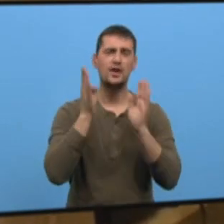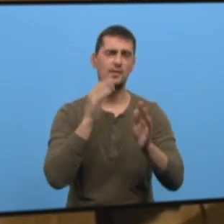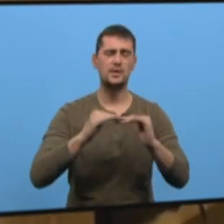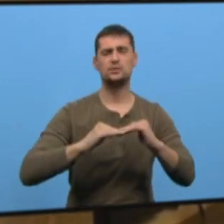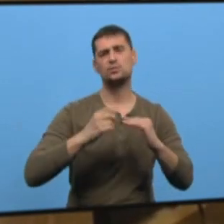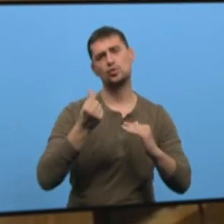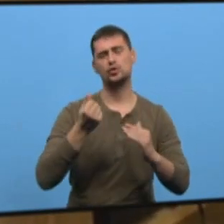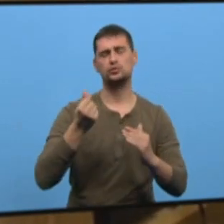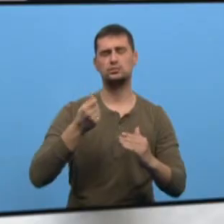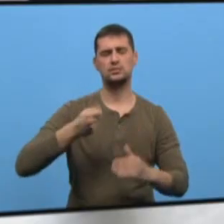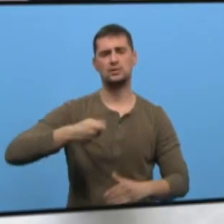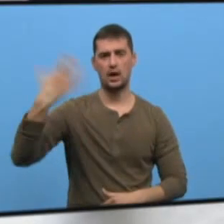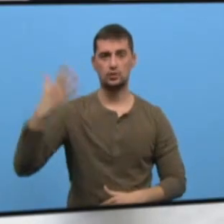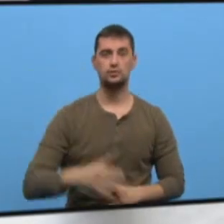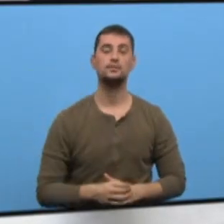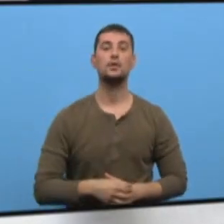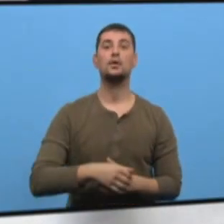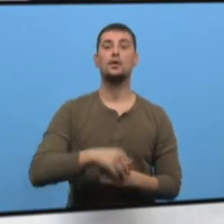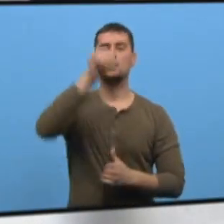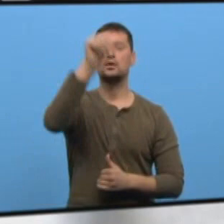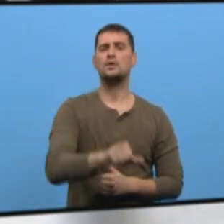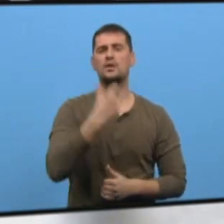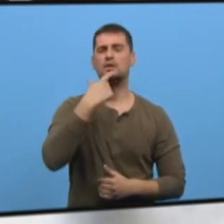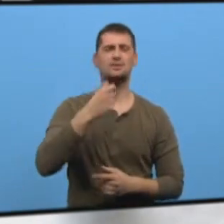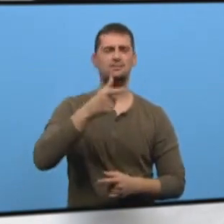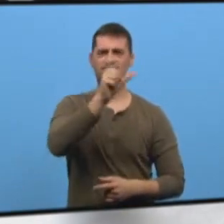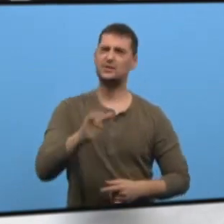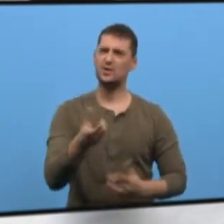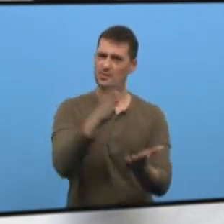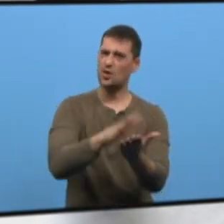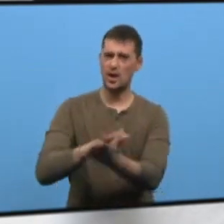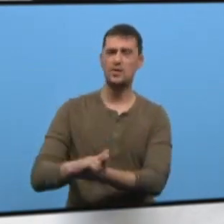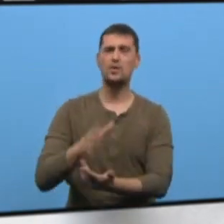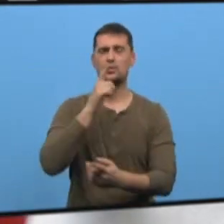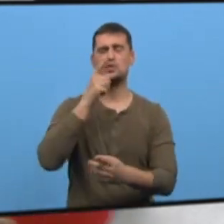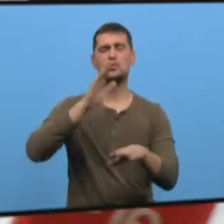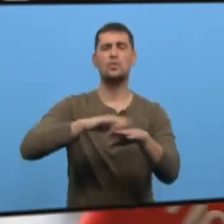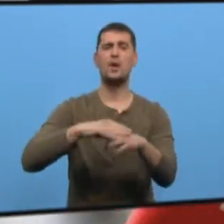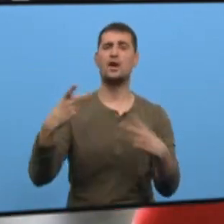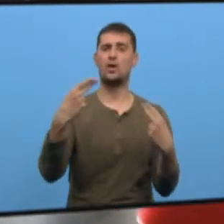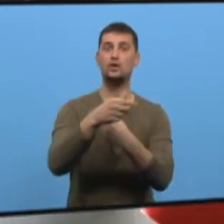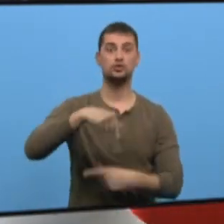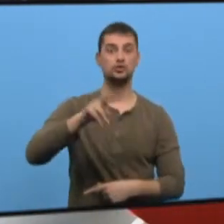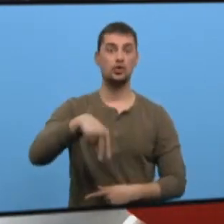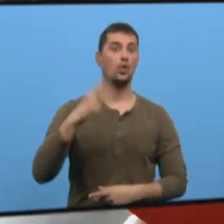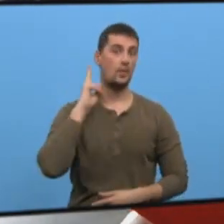muy custos está morrendo por culpa recortes como